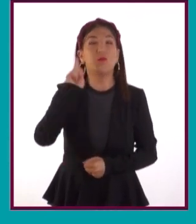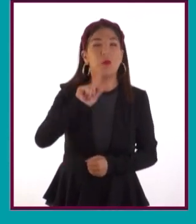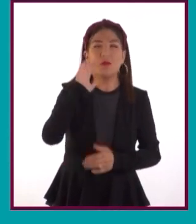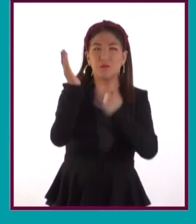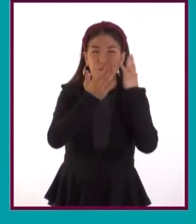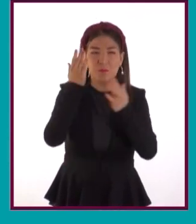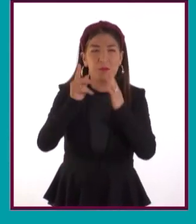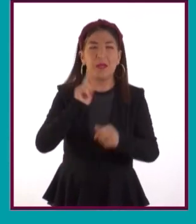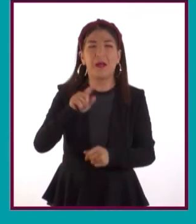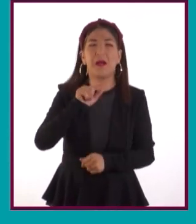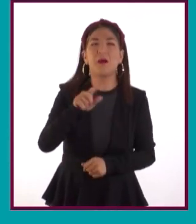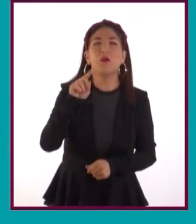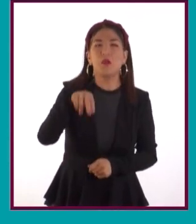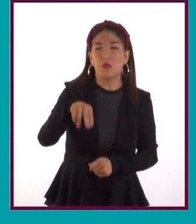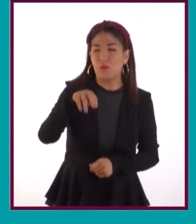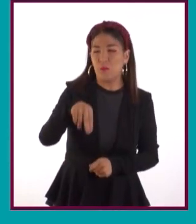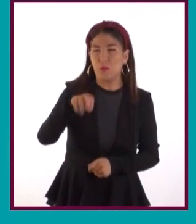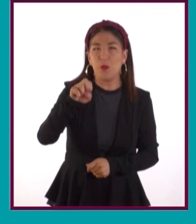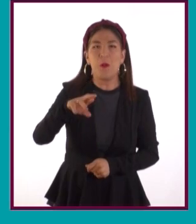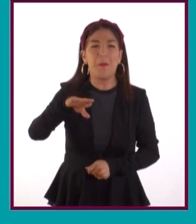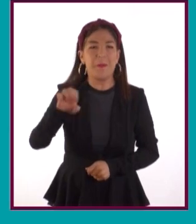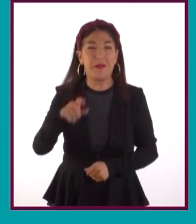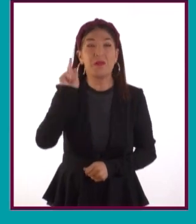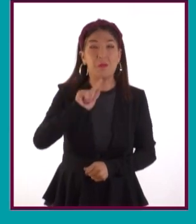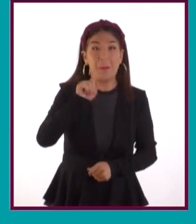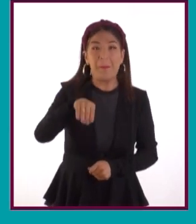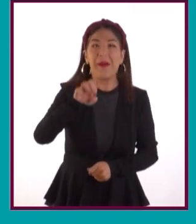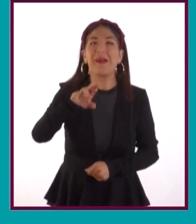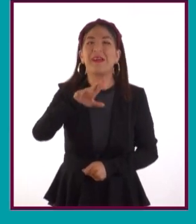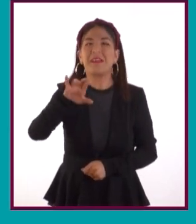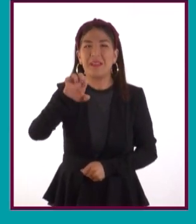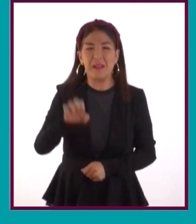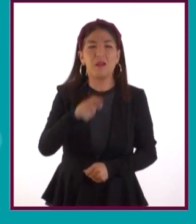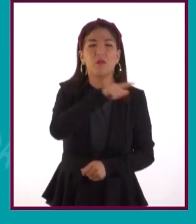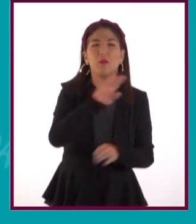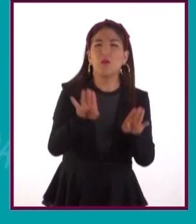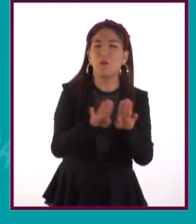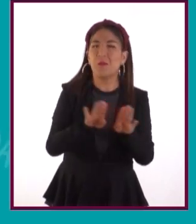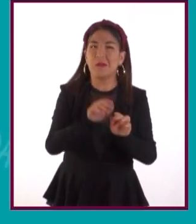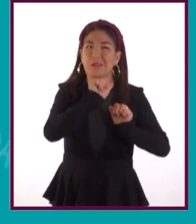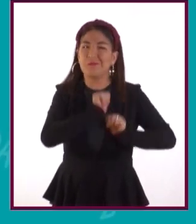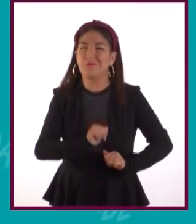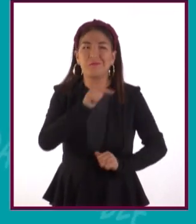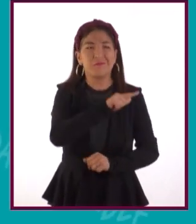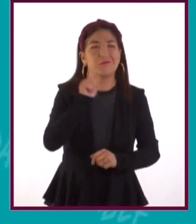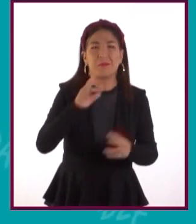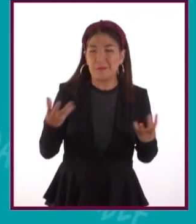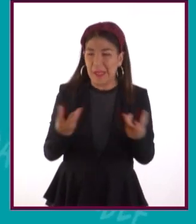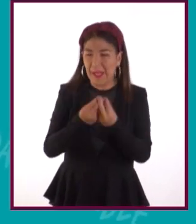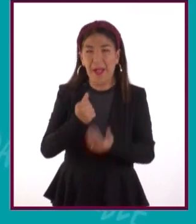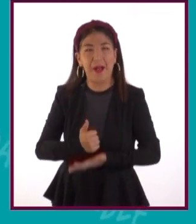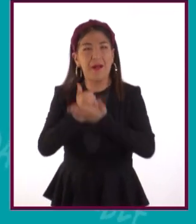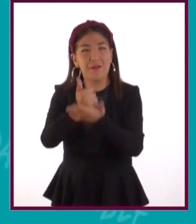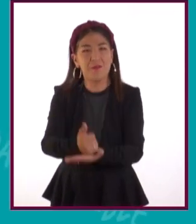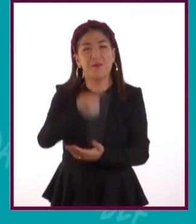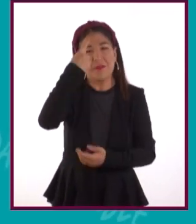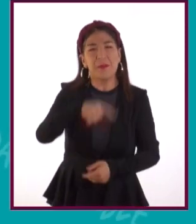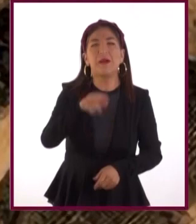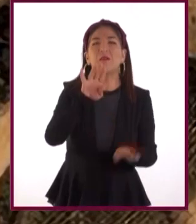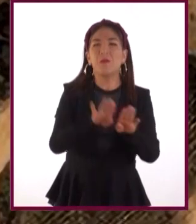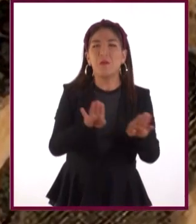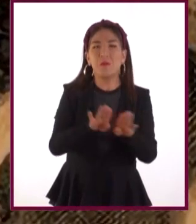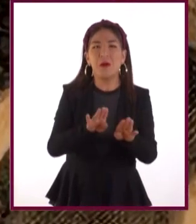Friend y a la astrónoma Mary Somerville. De hecho, Mary Somerville jugó un papel determinante en la vida de